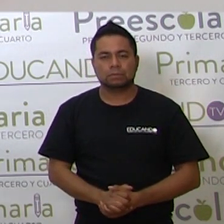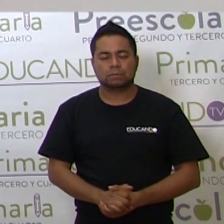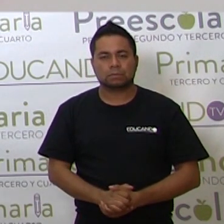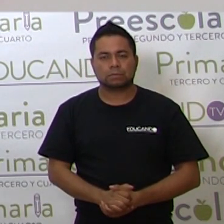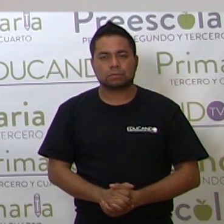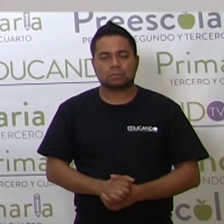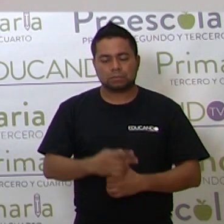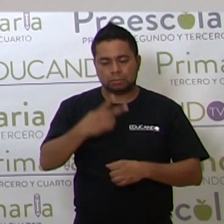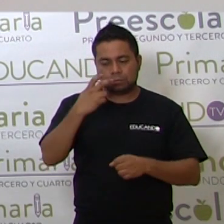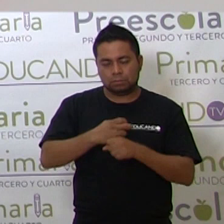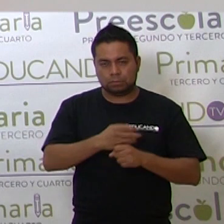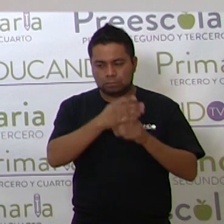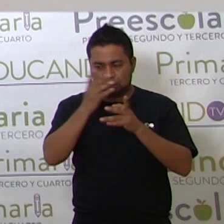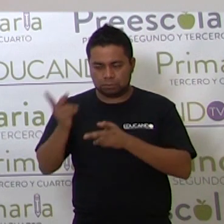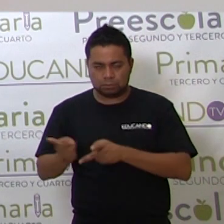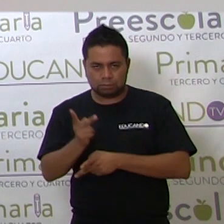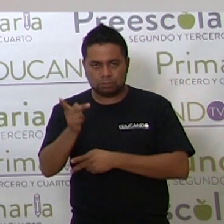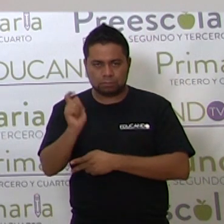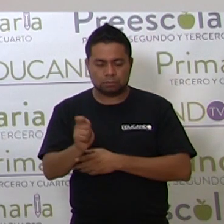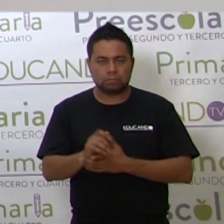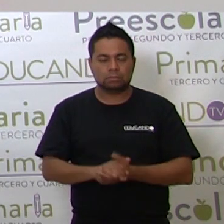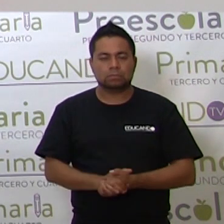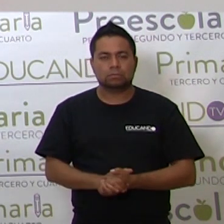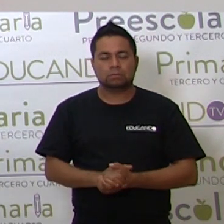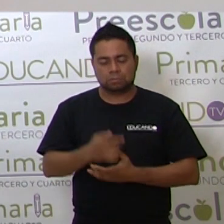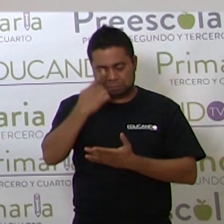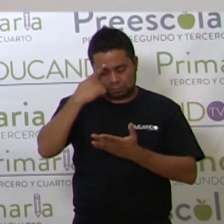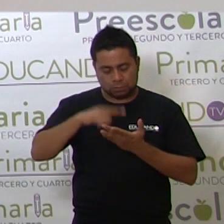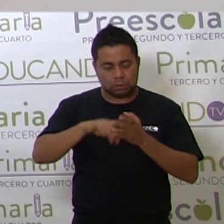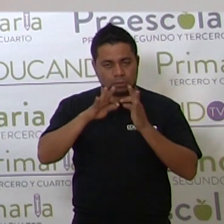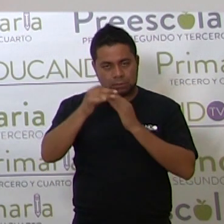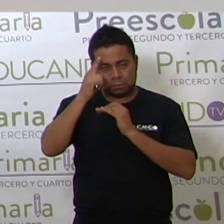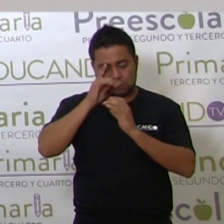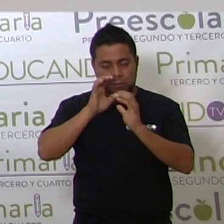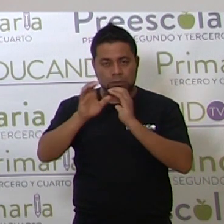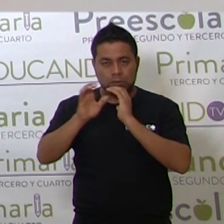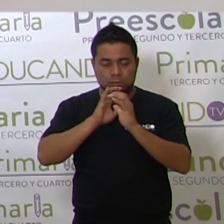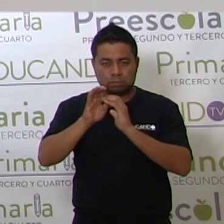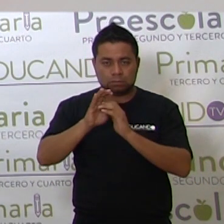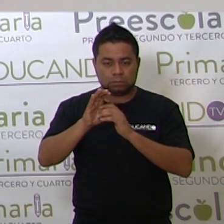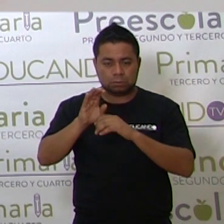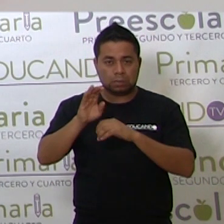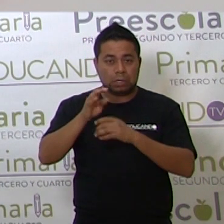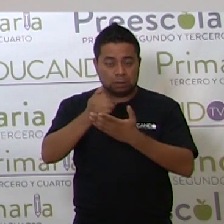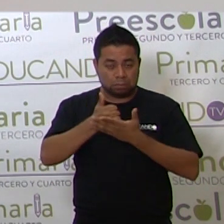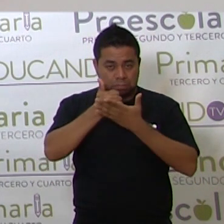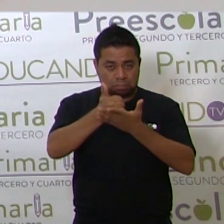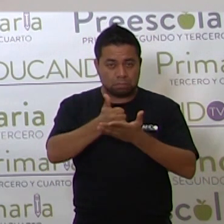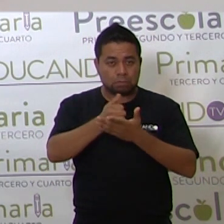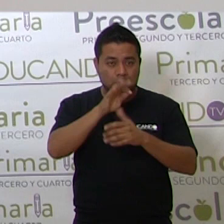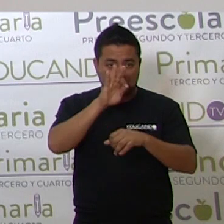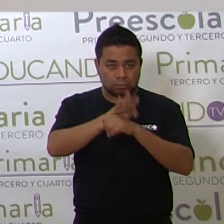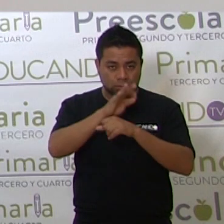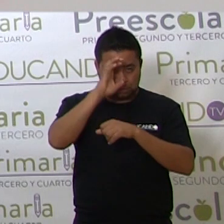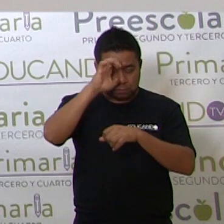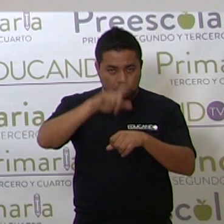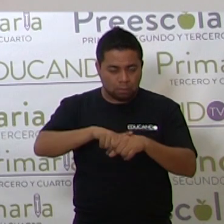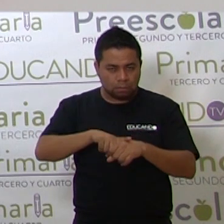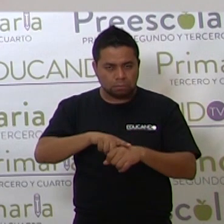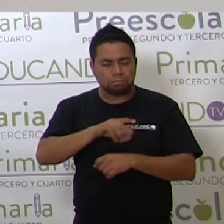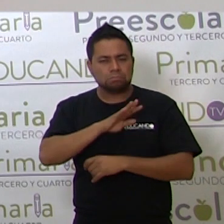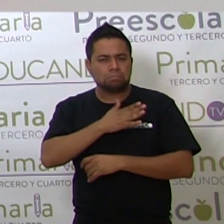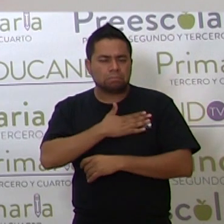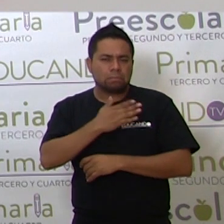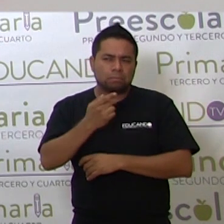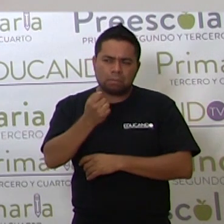en la segunda pregunta crees que los medios de comunicación favorecen la cultura bueno también aquí tenemos